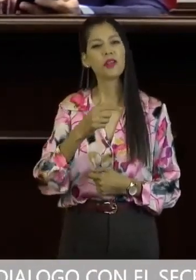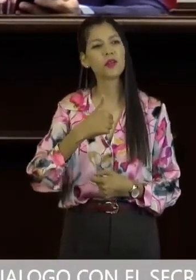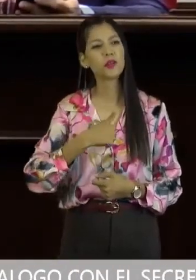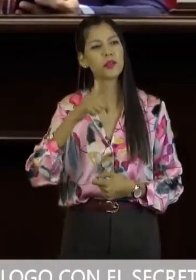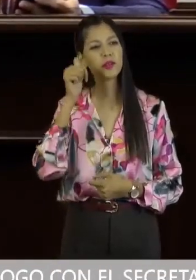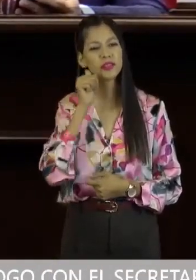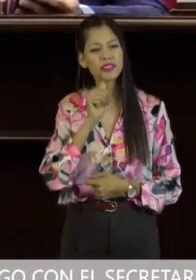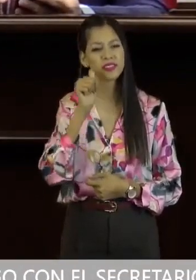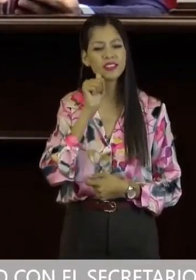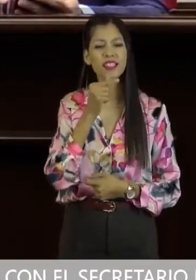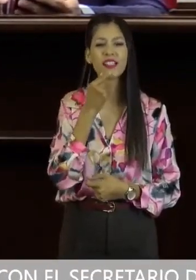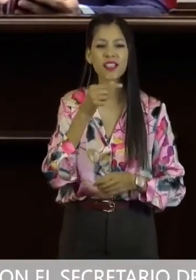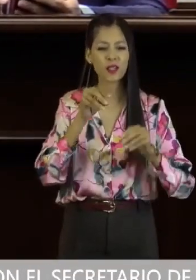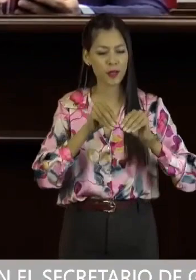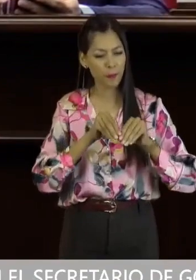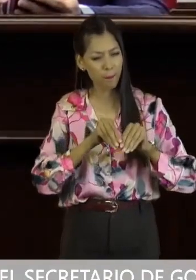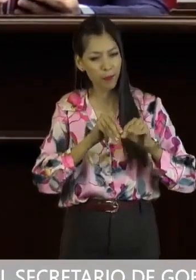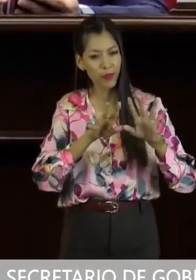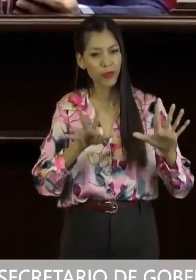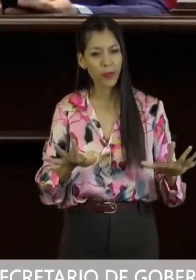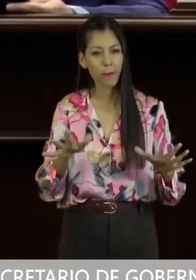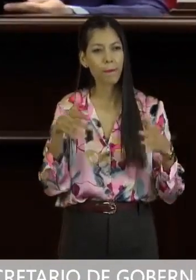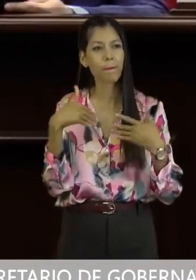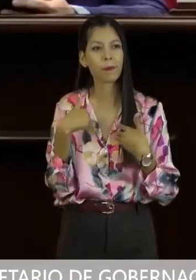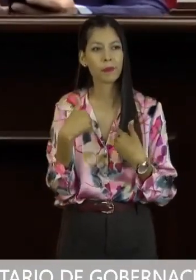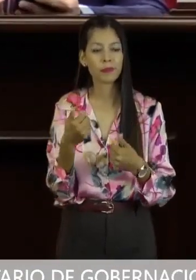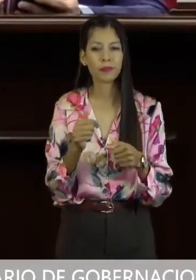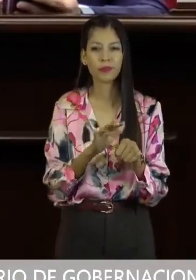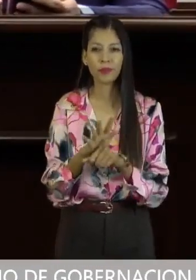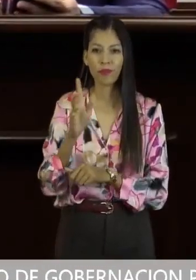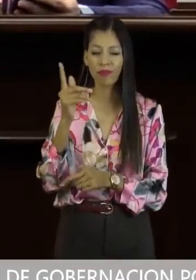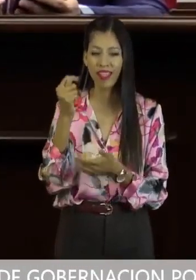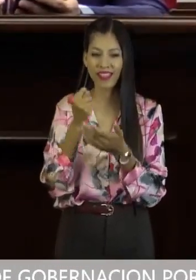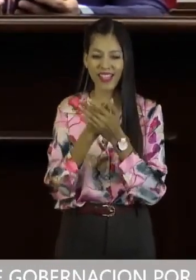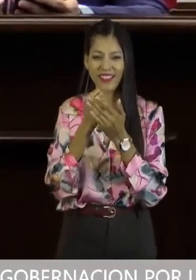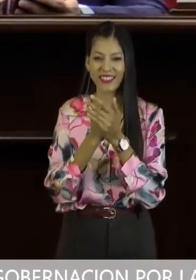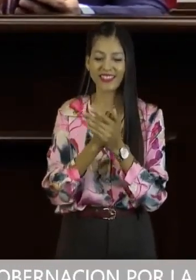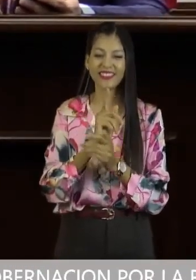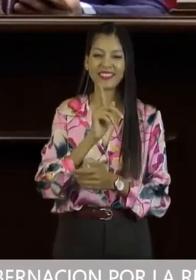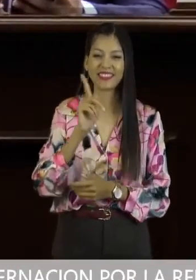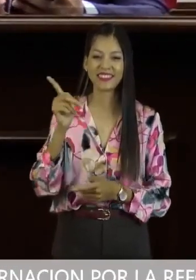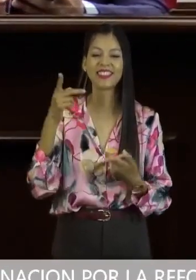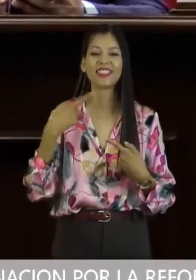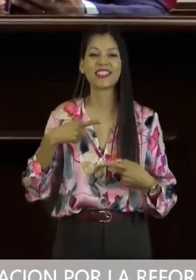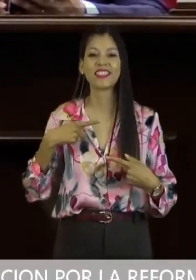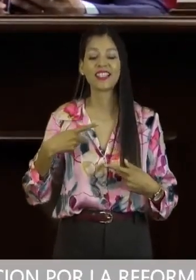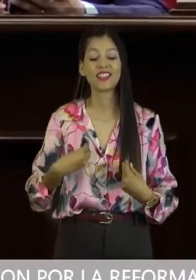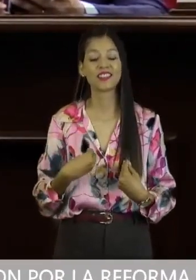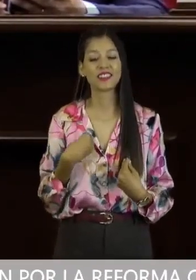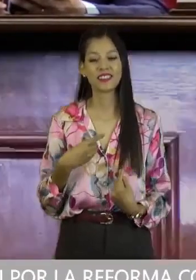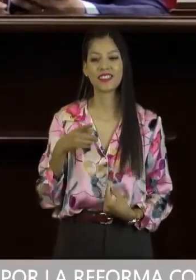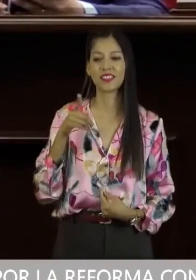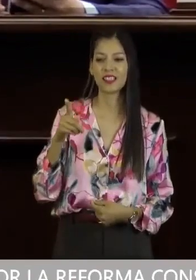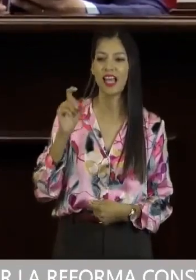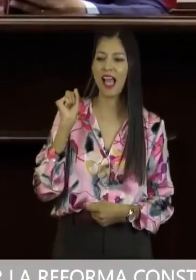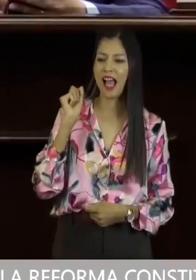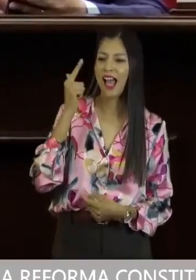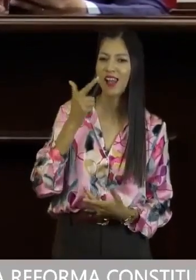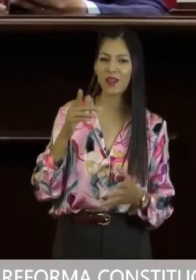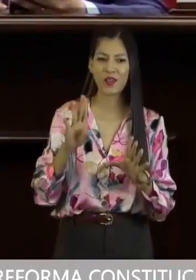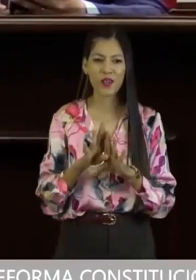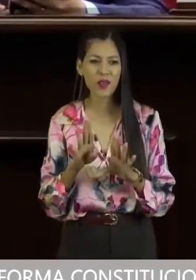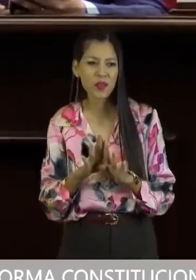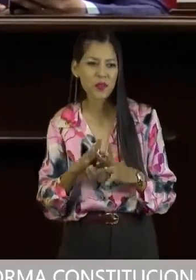dije públicamente, entenderán que los tabasqueños somos algo estrambóticos en